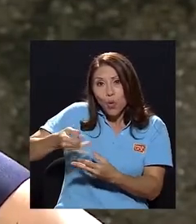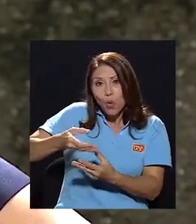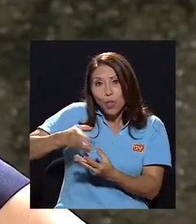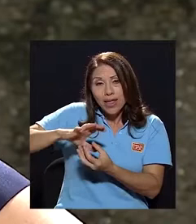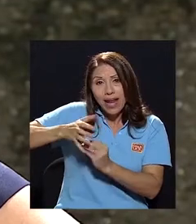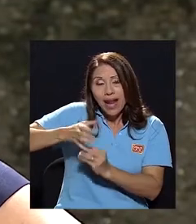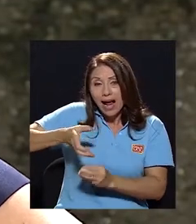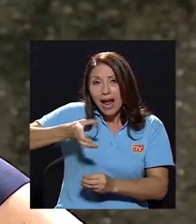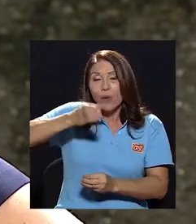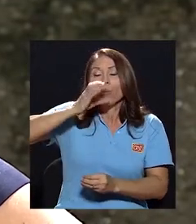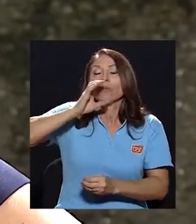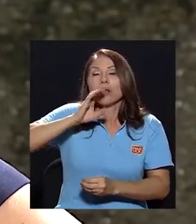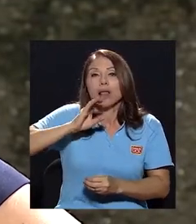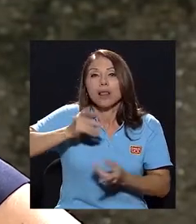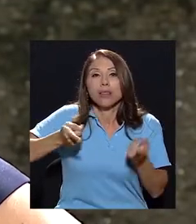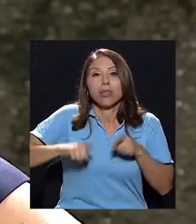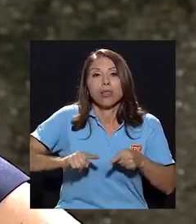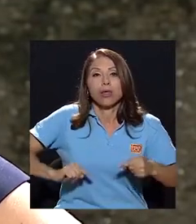siempre es importante